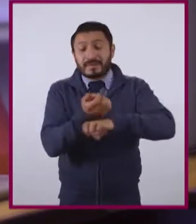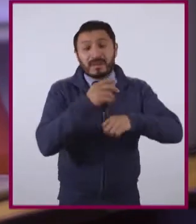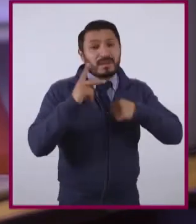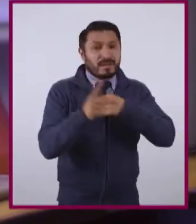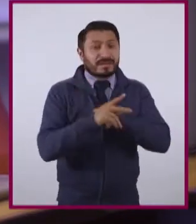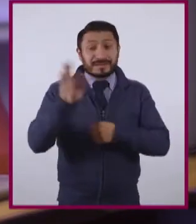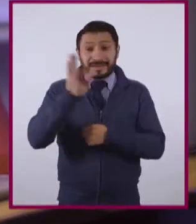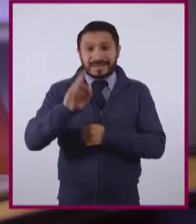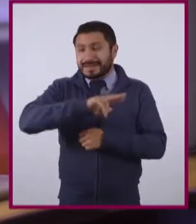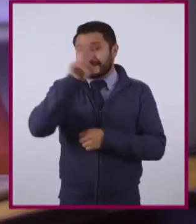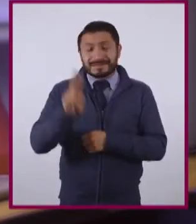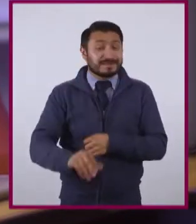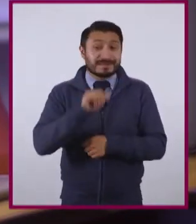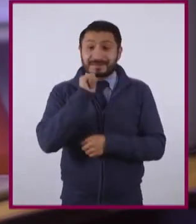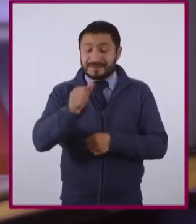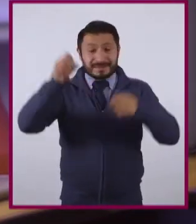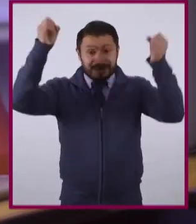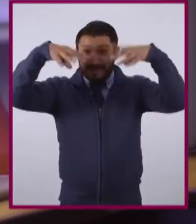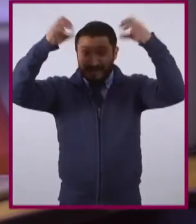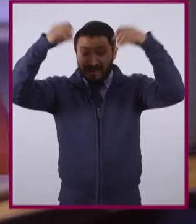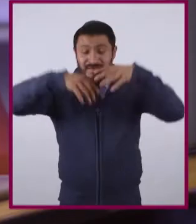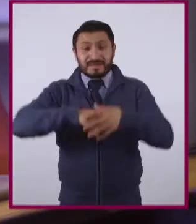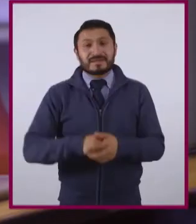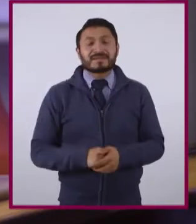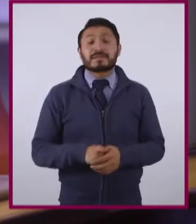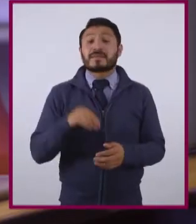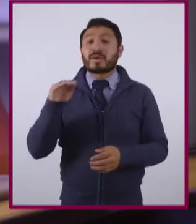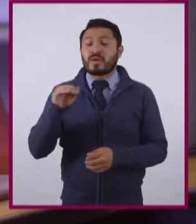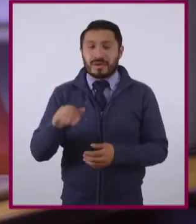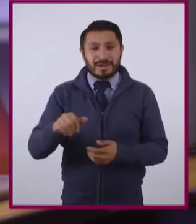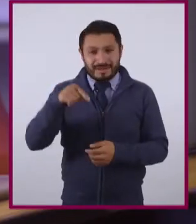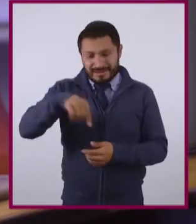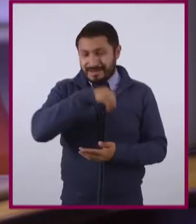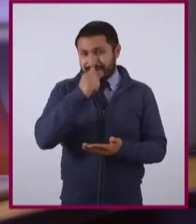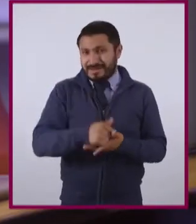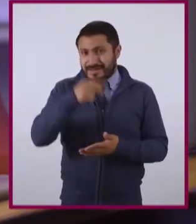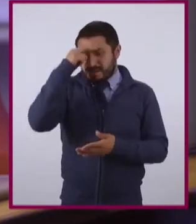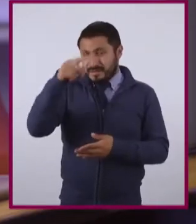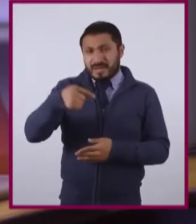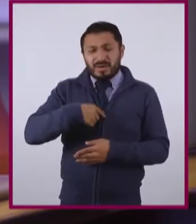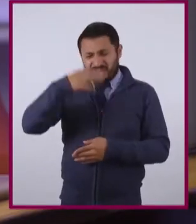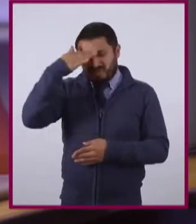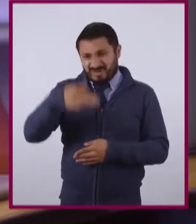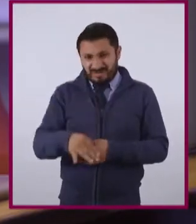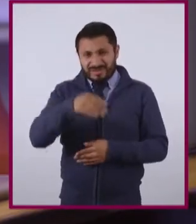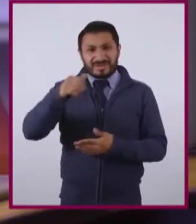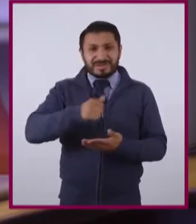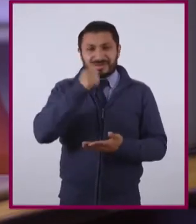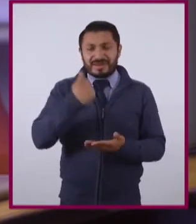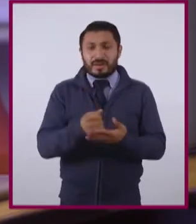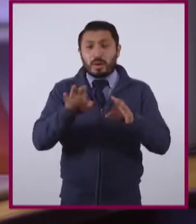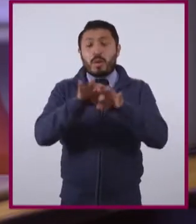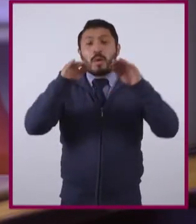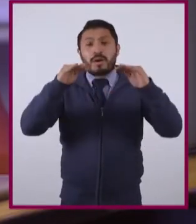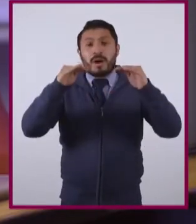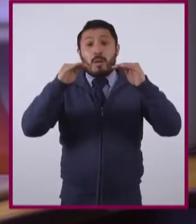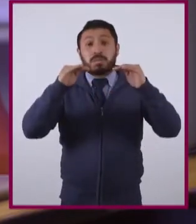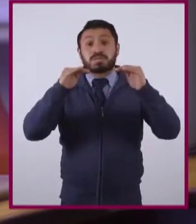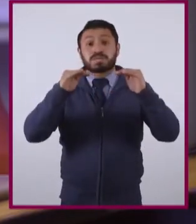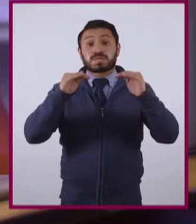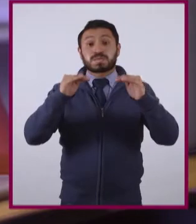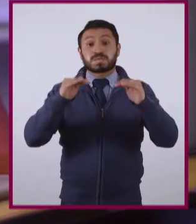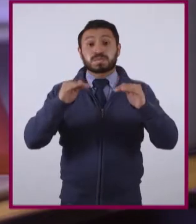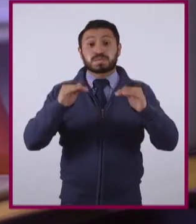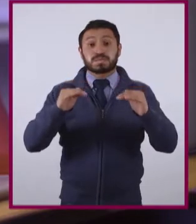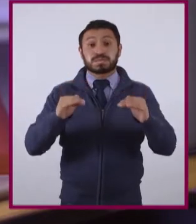llueve casi nunca o casi nada. Oye, Gerardo, hablando de la Ciudad de México, yo he escuchado mucho que la ciudad se está hundiendo, pero nunca